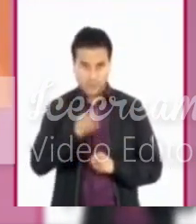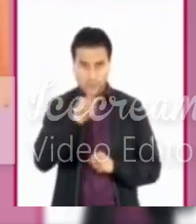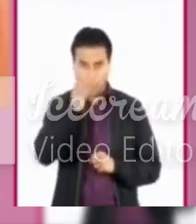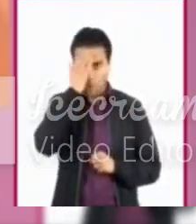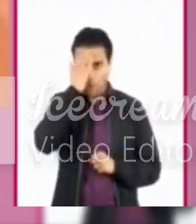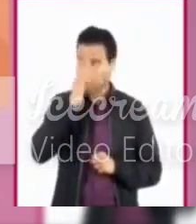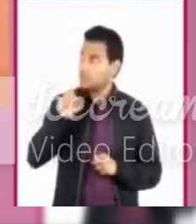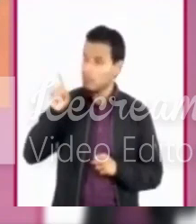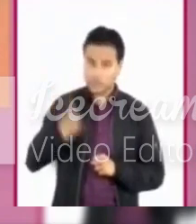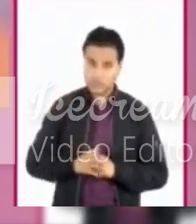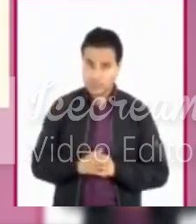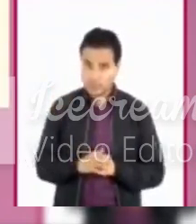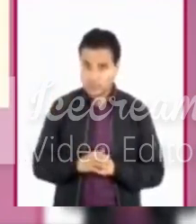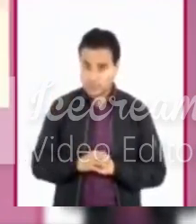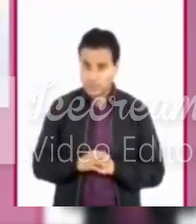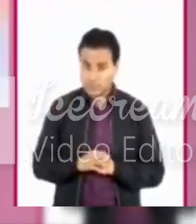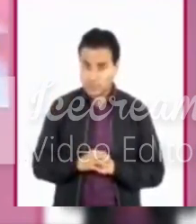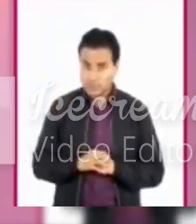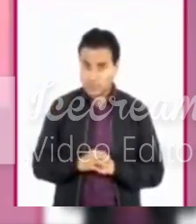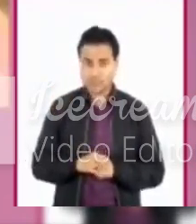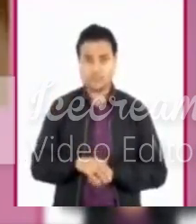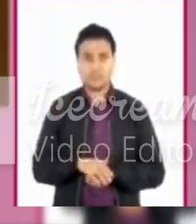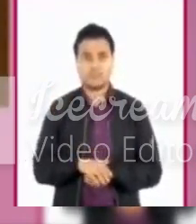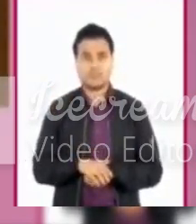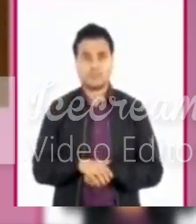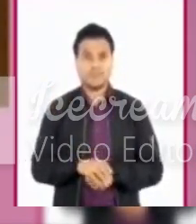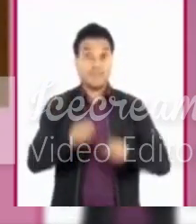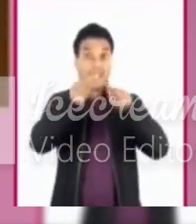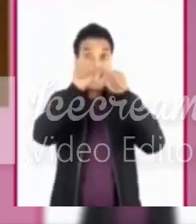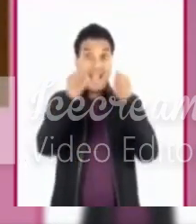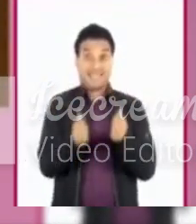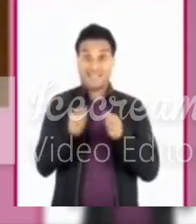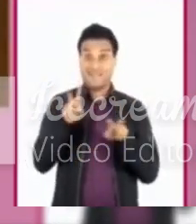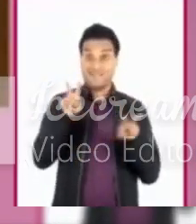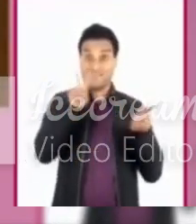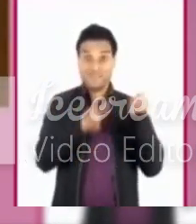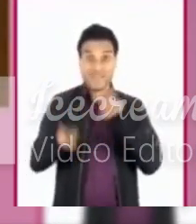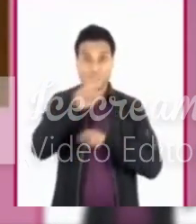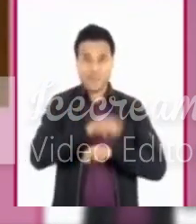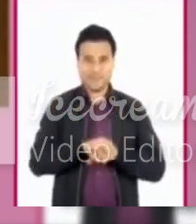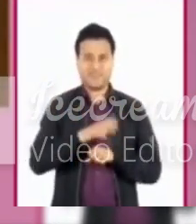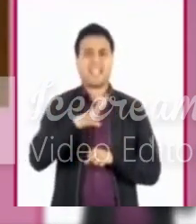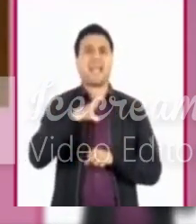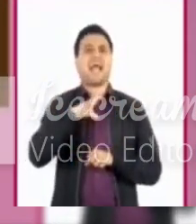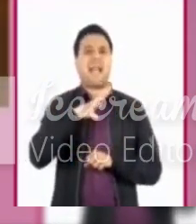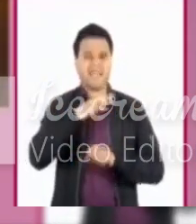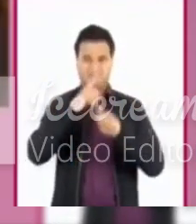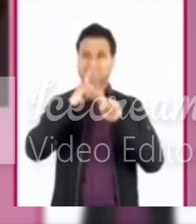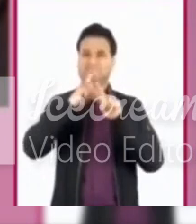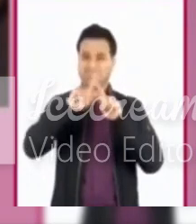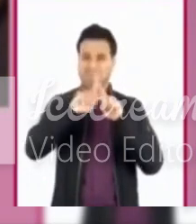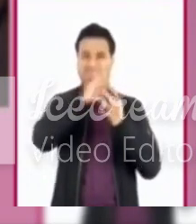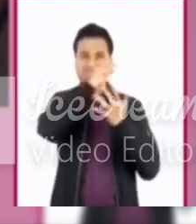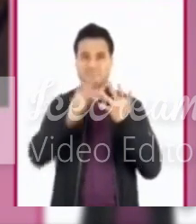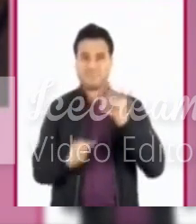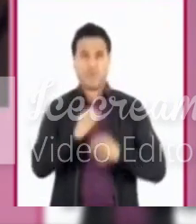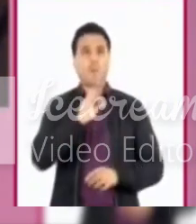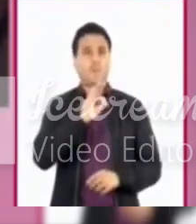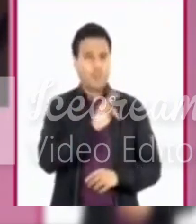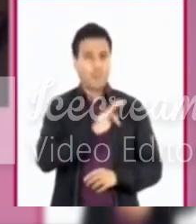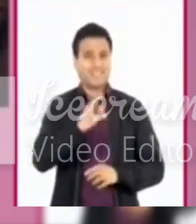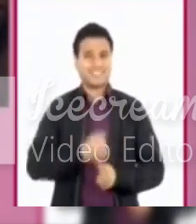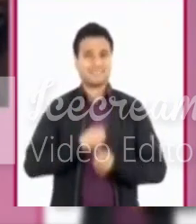¿Conoces el surrealismo? En las artes visuales tenemos muchos medios para expresarnos con